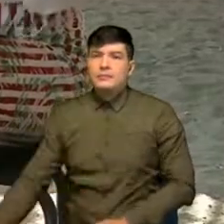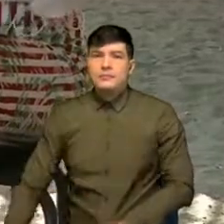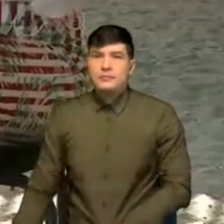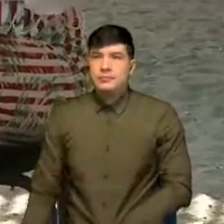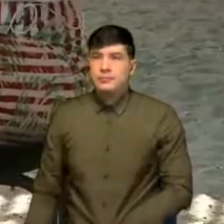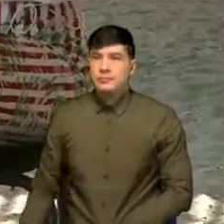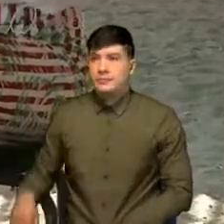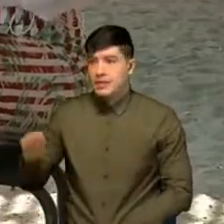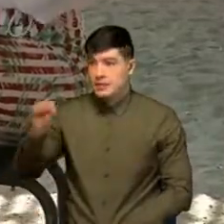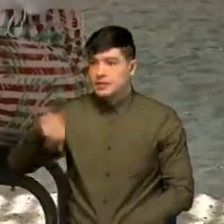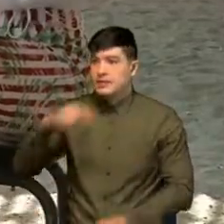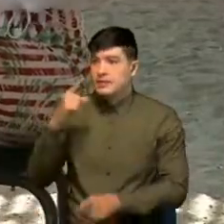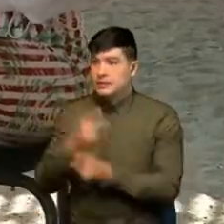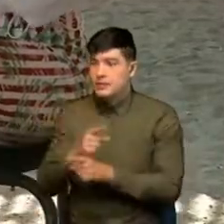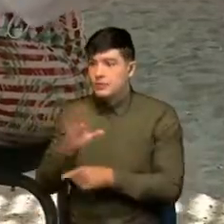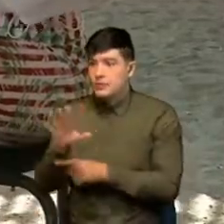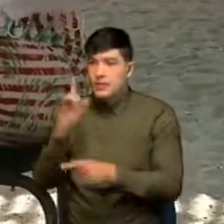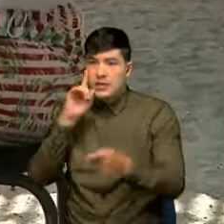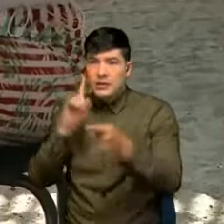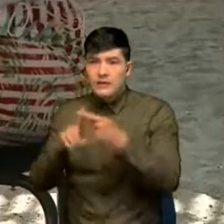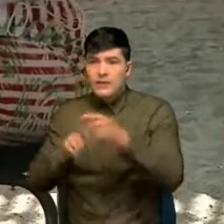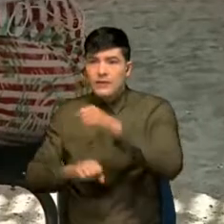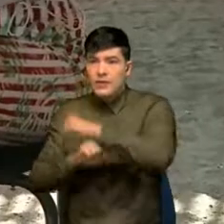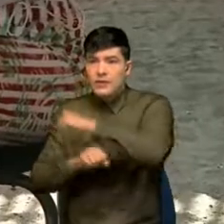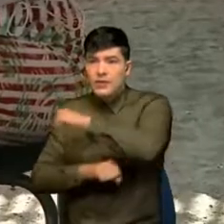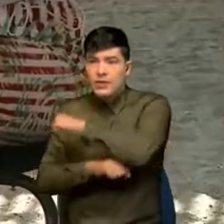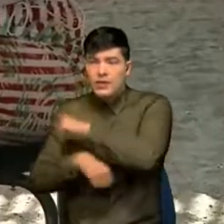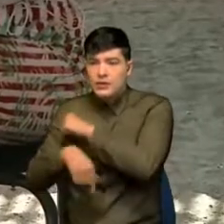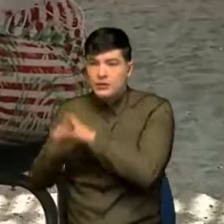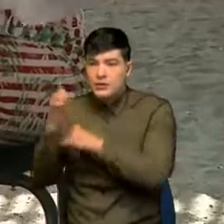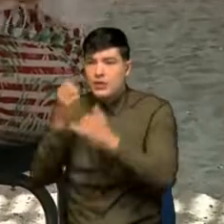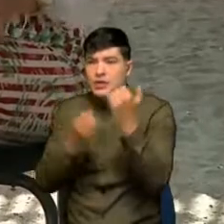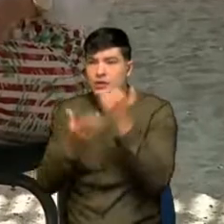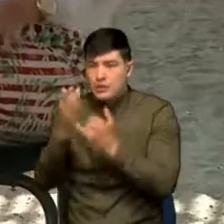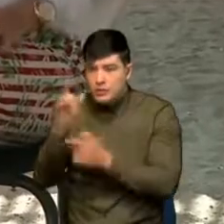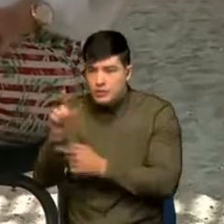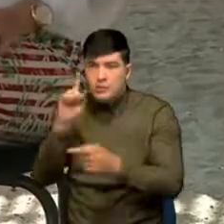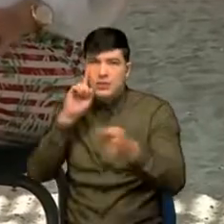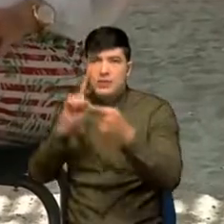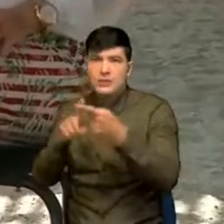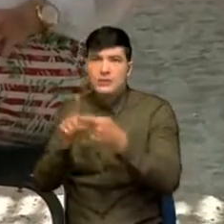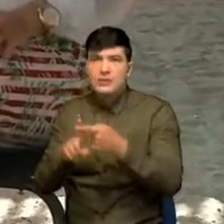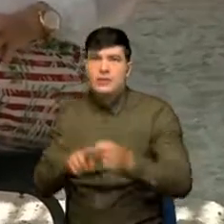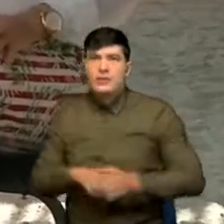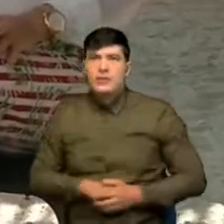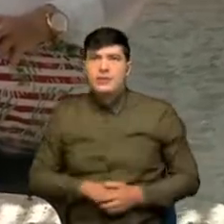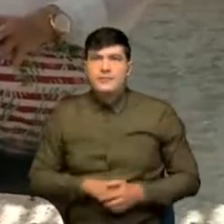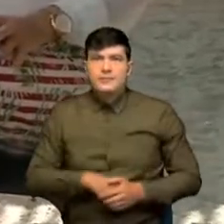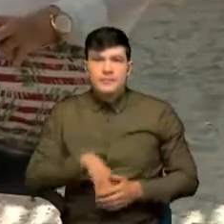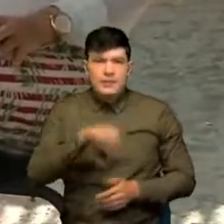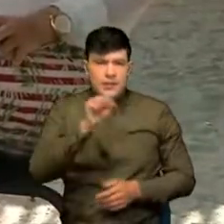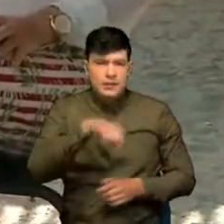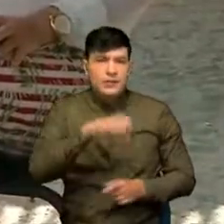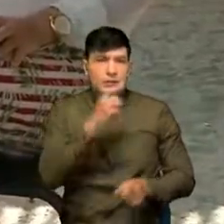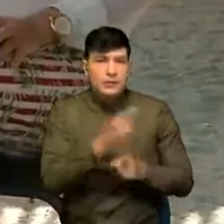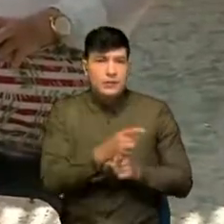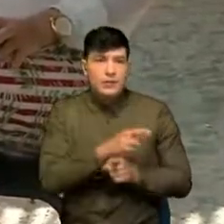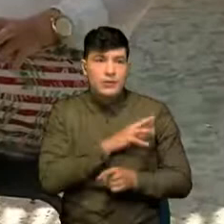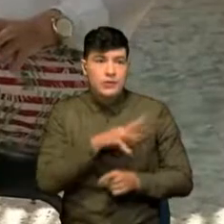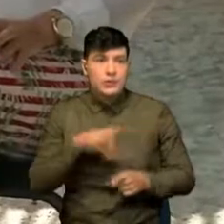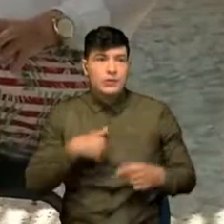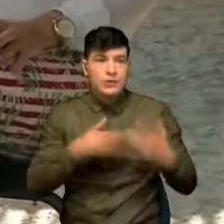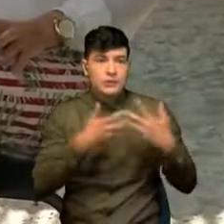Bueno, se busca fortalecer esta industria. Este ha sido uno de esos propósitos. Sí, nosotros, pues nuestra cadena